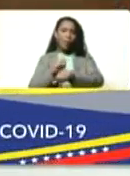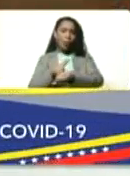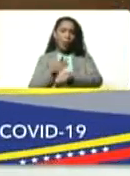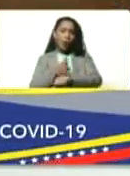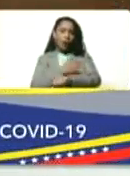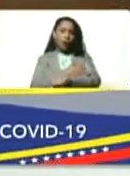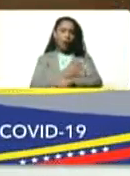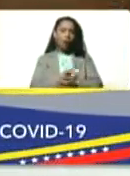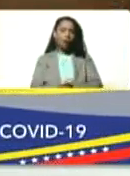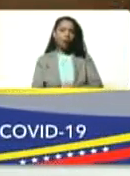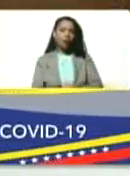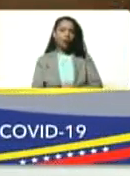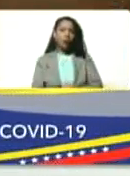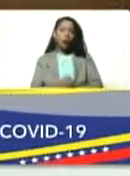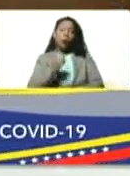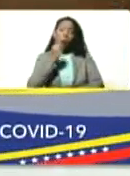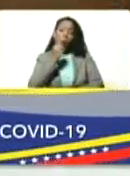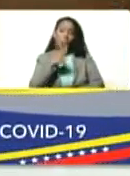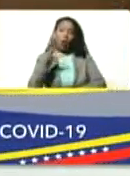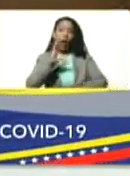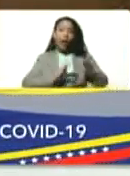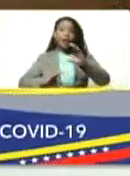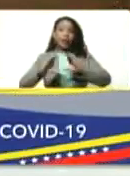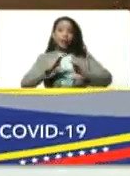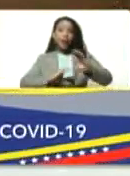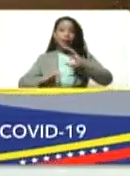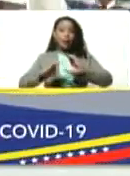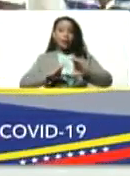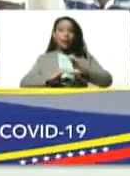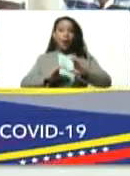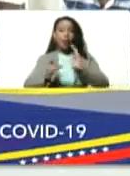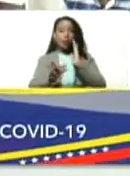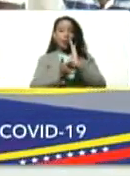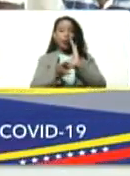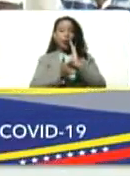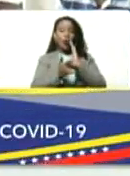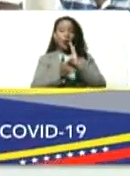más temprano que tarde, bueno, la ciencia y la tecnología